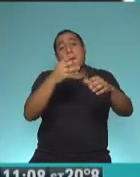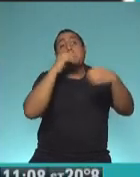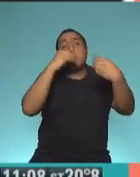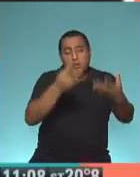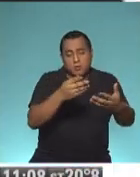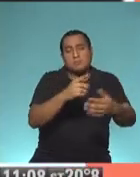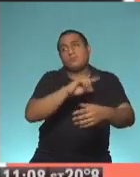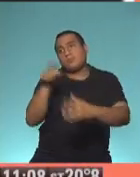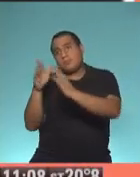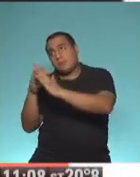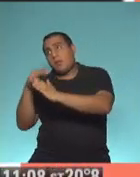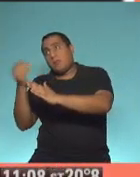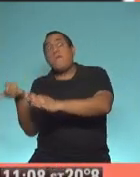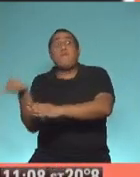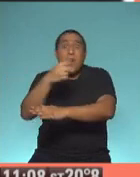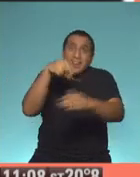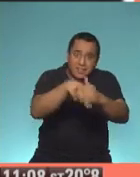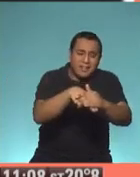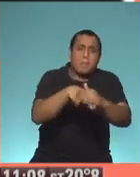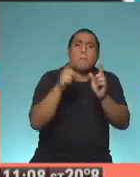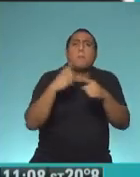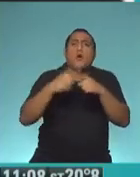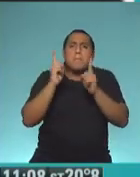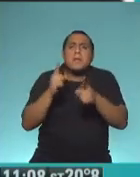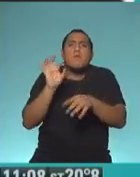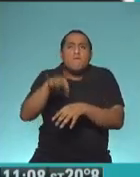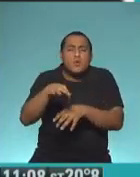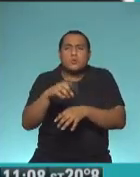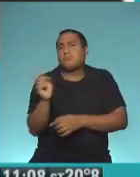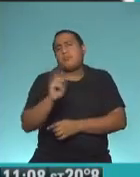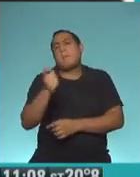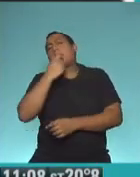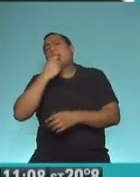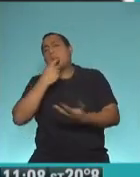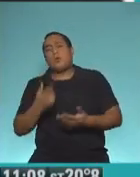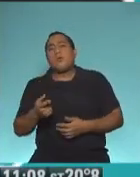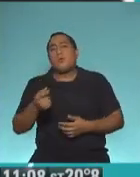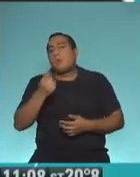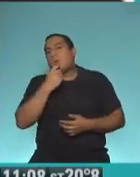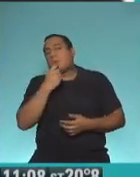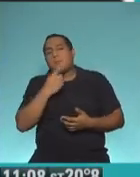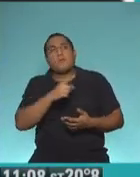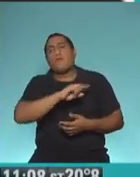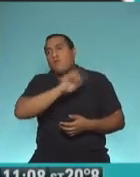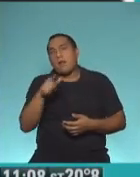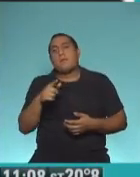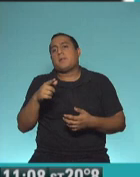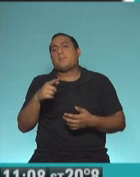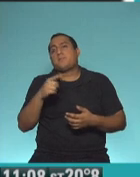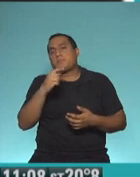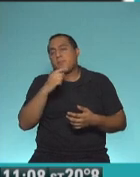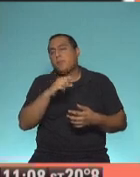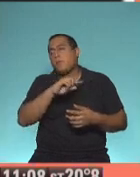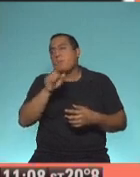Es decir, y eso quiere decir, porque te imaginás que si vos te internás y volvés a la misma comunidad 2 o 3